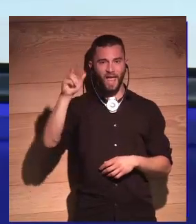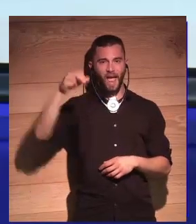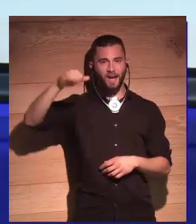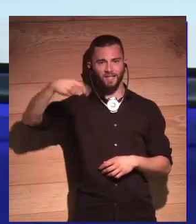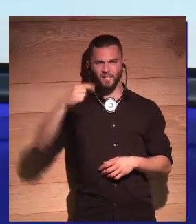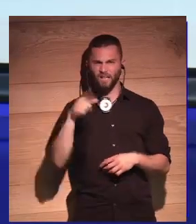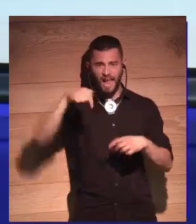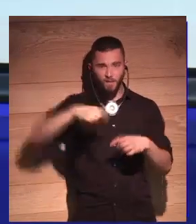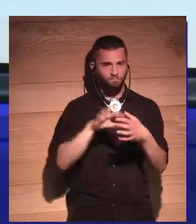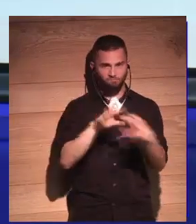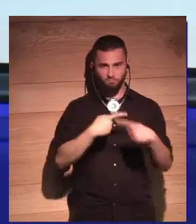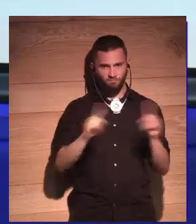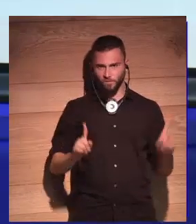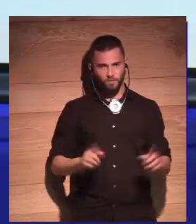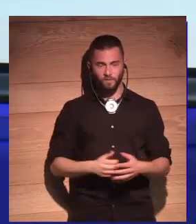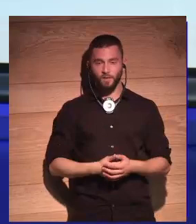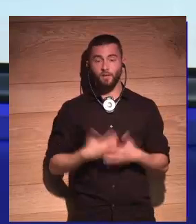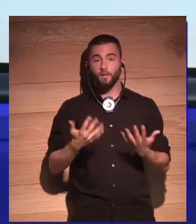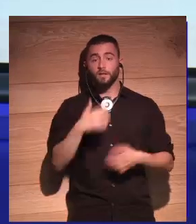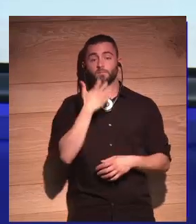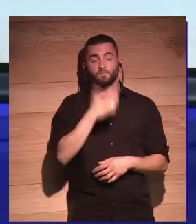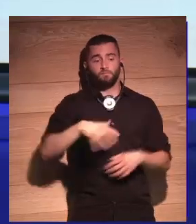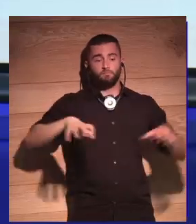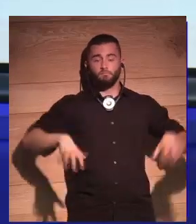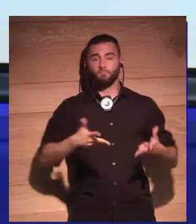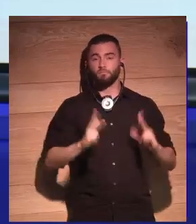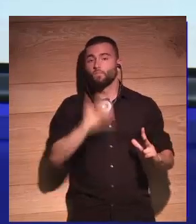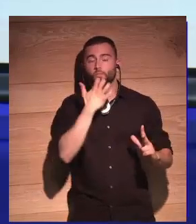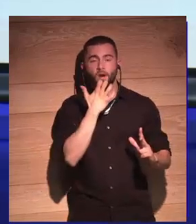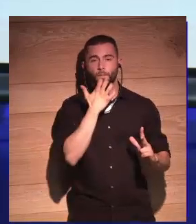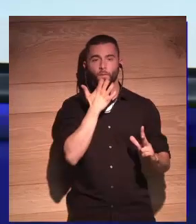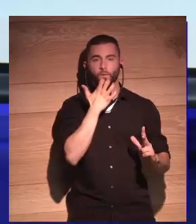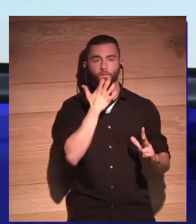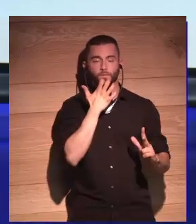haciendo... Bueno, alguien que se sienta en el sofá, por ejemplo...